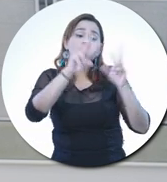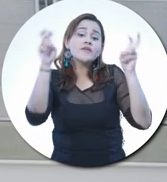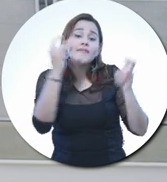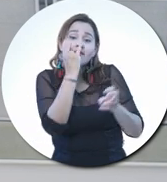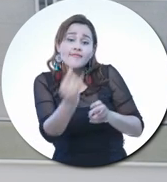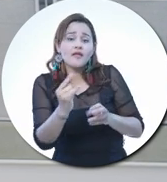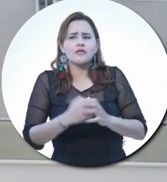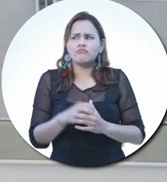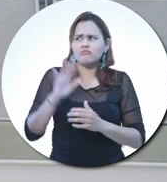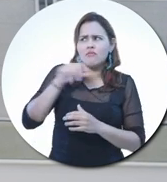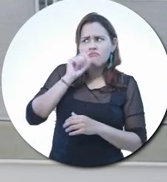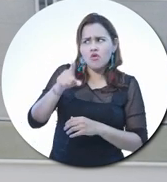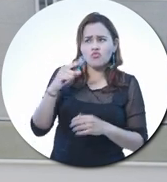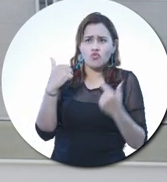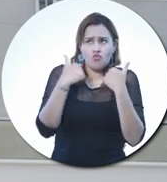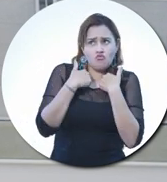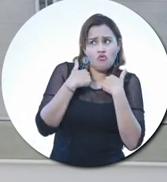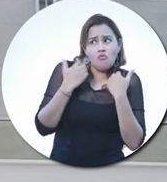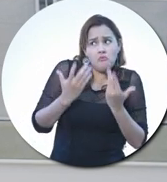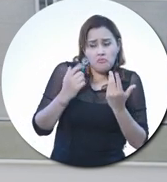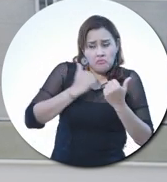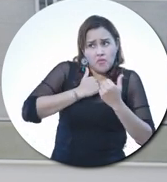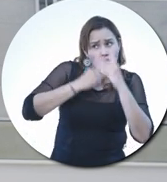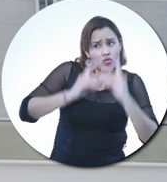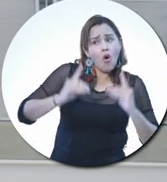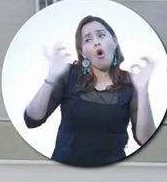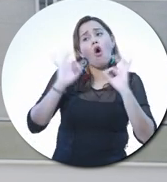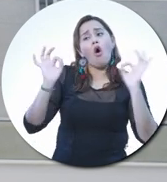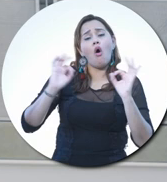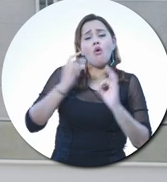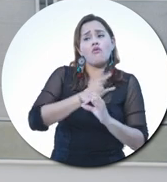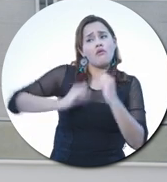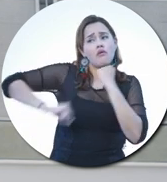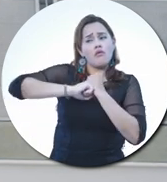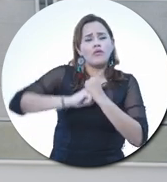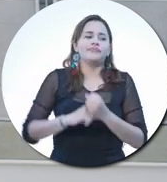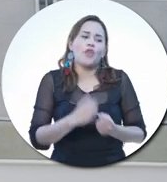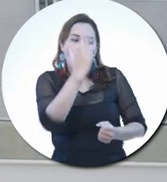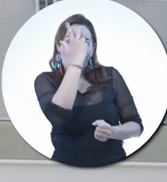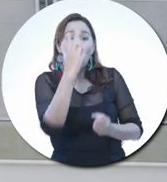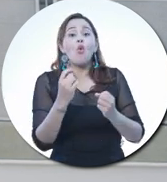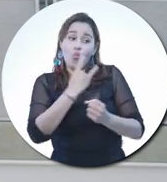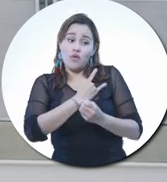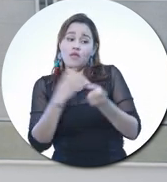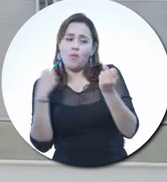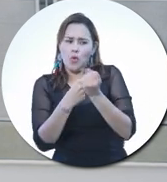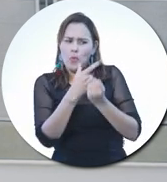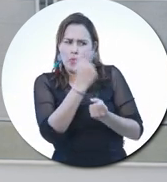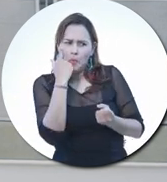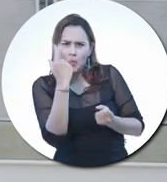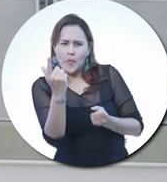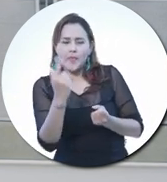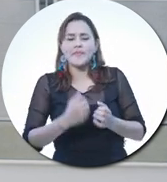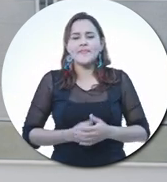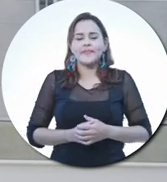¿Pero eso es elección personal o la universidad me ayuda con eso? Lógicamente, la universidad apoya a sus estudiantes. Te traje aquí